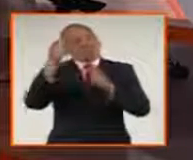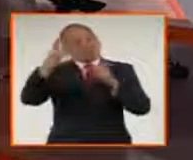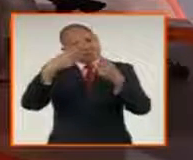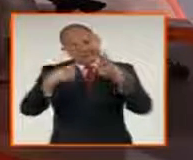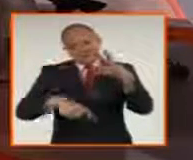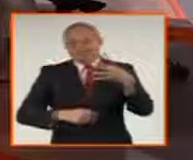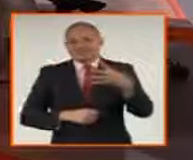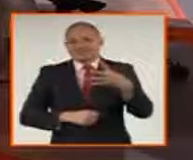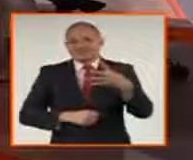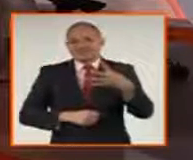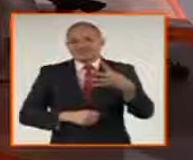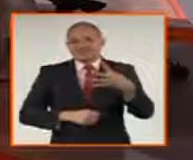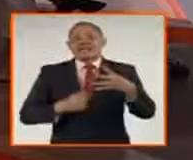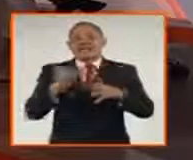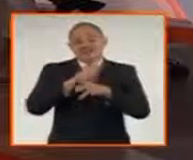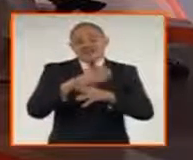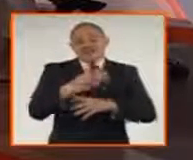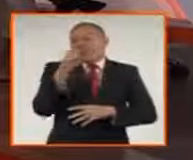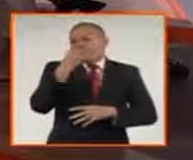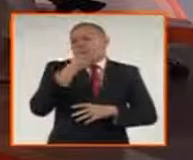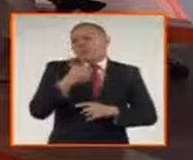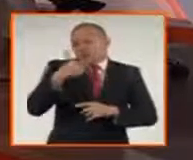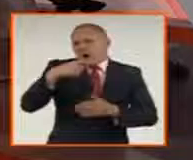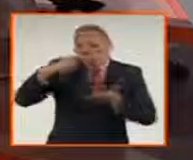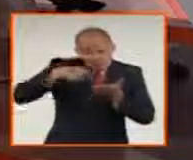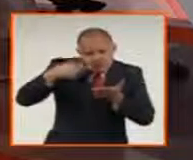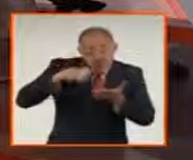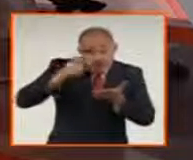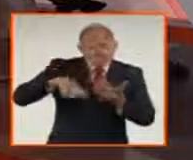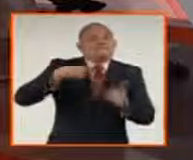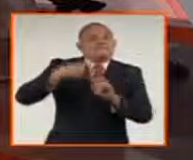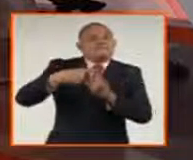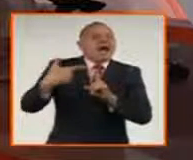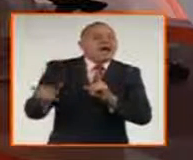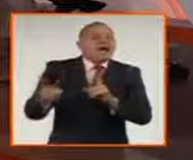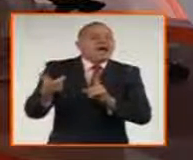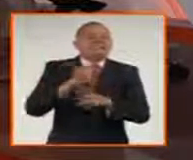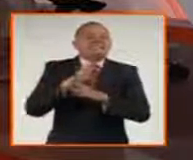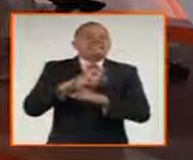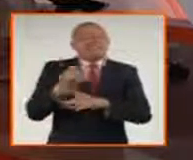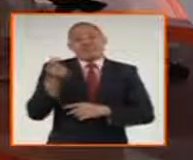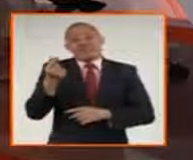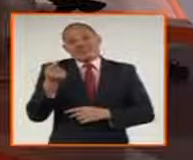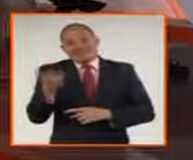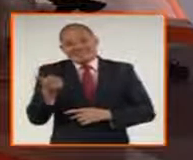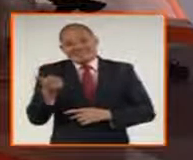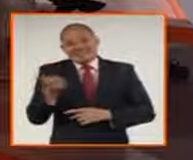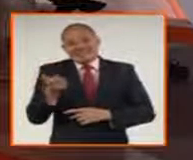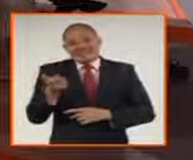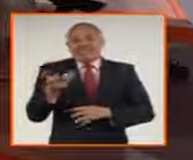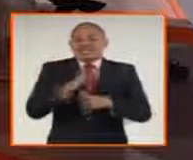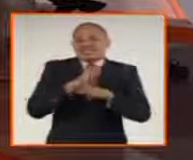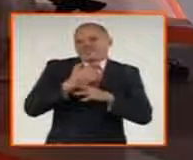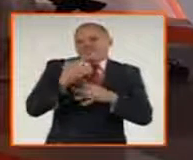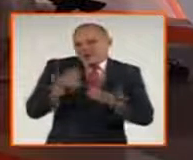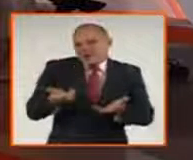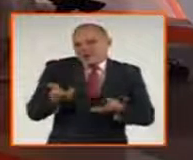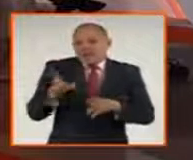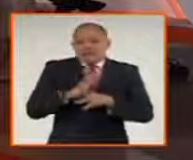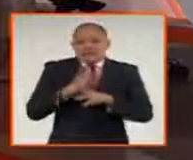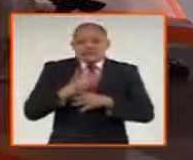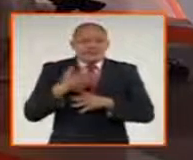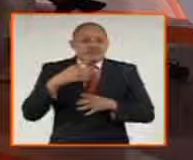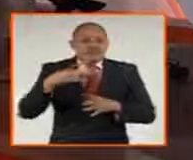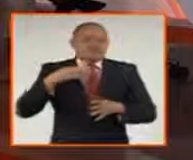popular, ya no puede ser una pensión de 100 pesos que era la norma. Se regula en el código de la